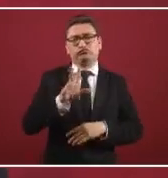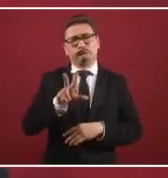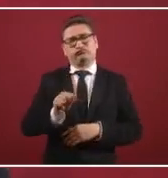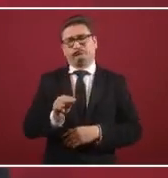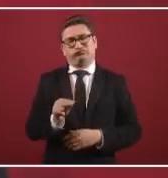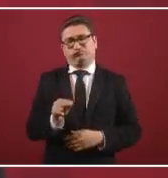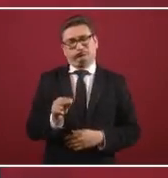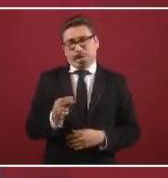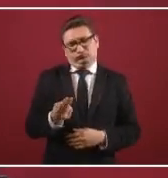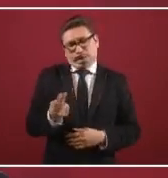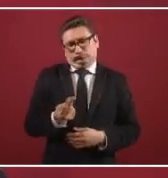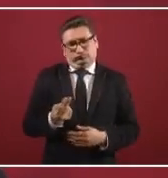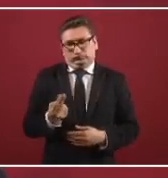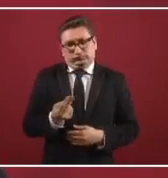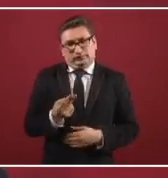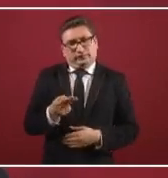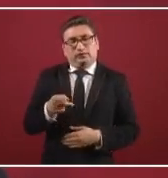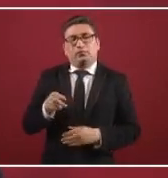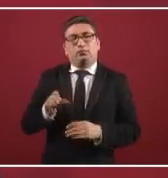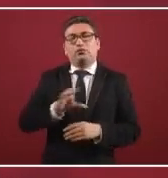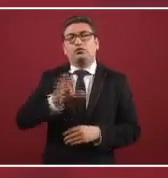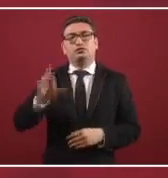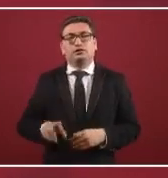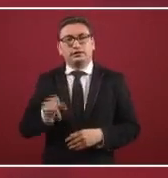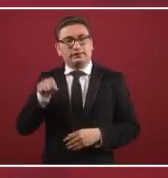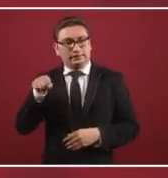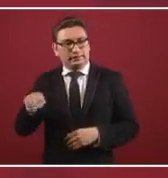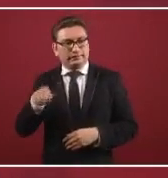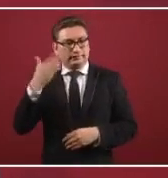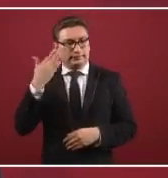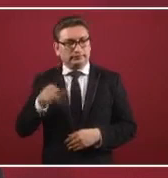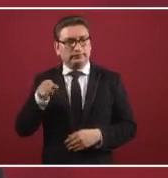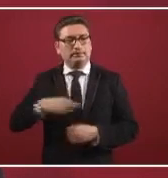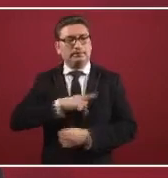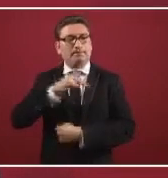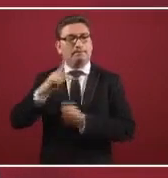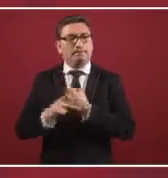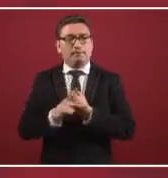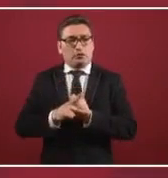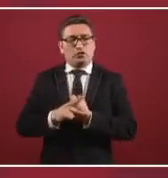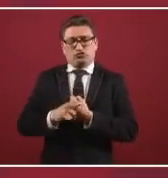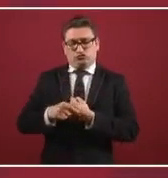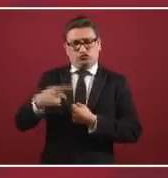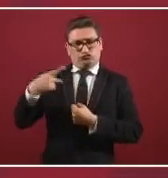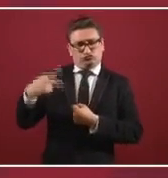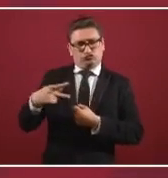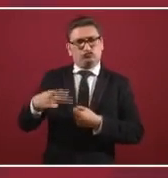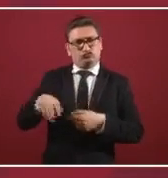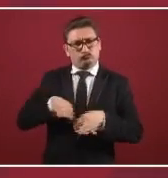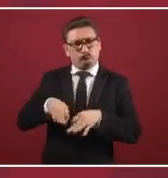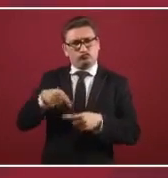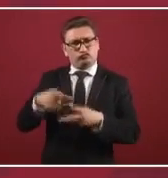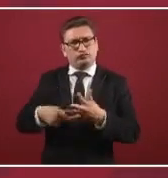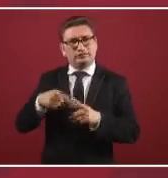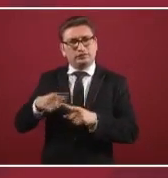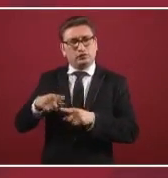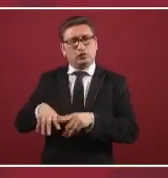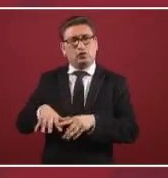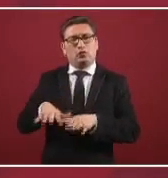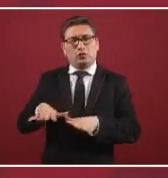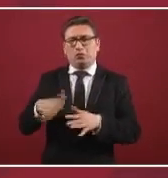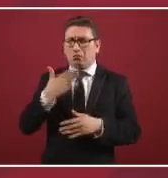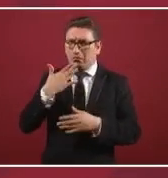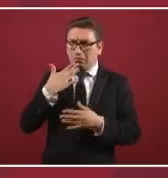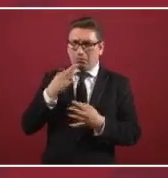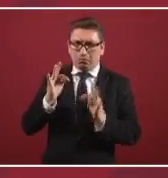El caso de Costa Rica es un país ejemplar desde hace mucho